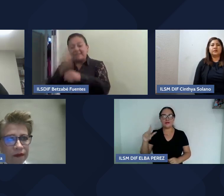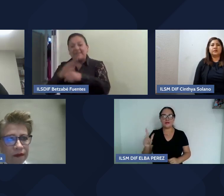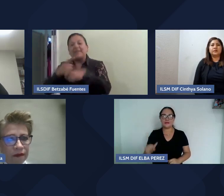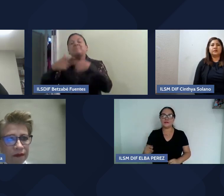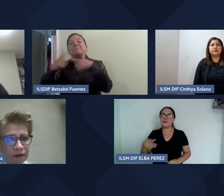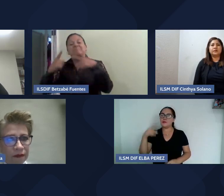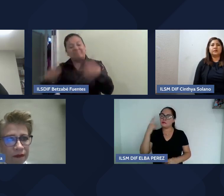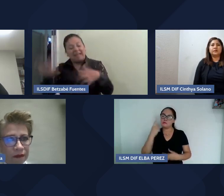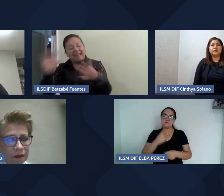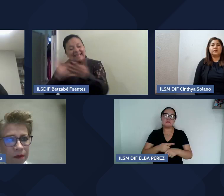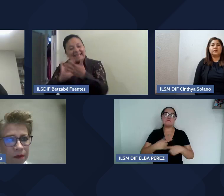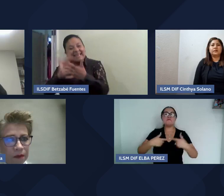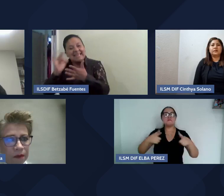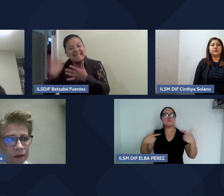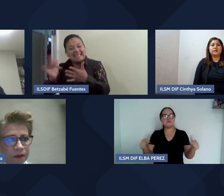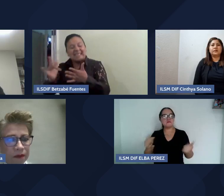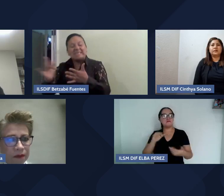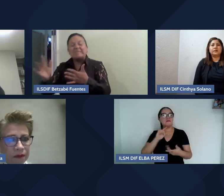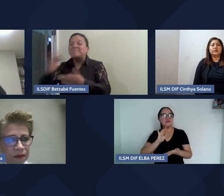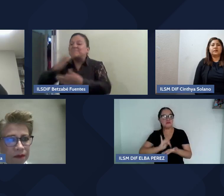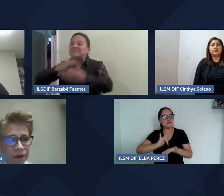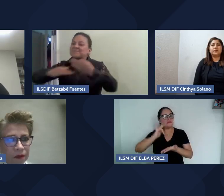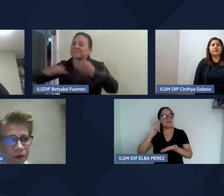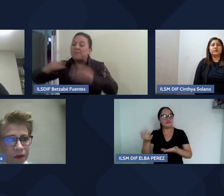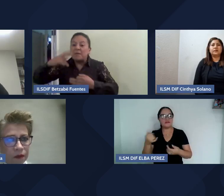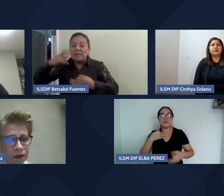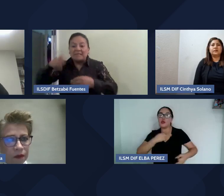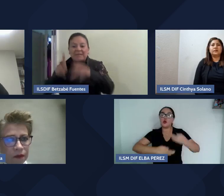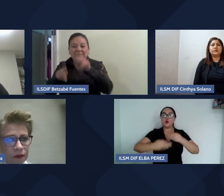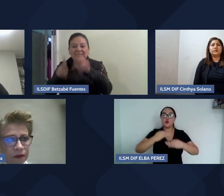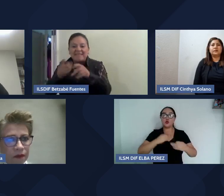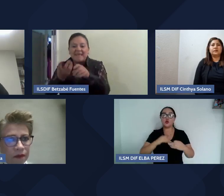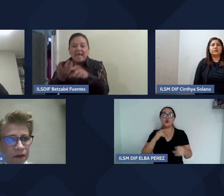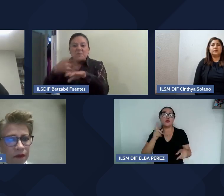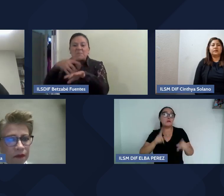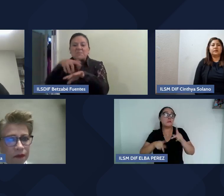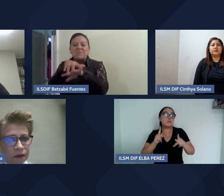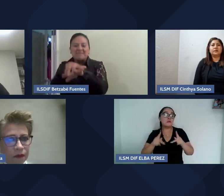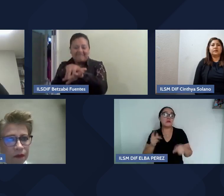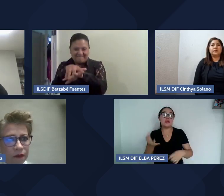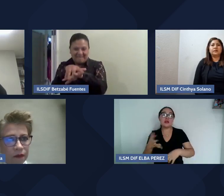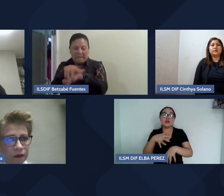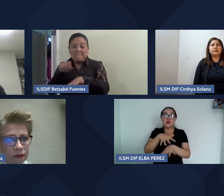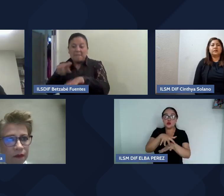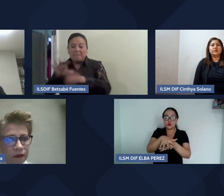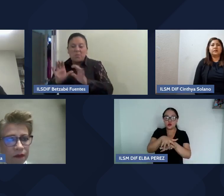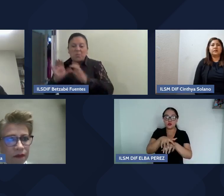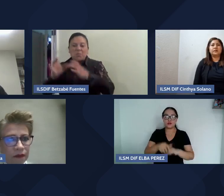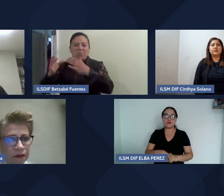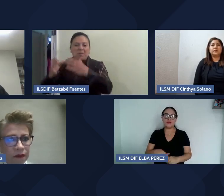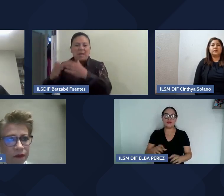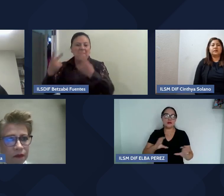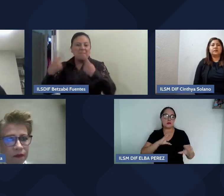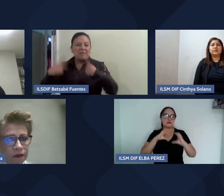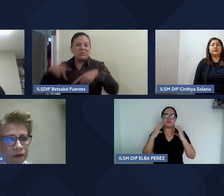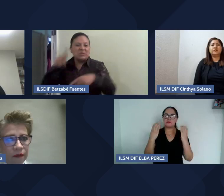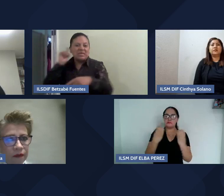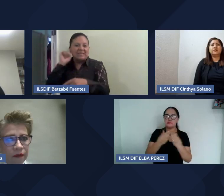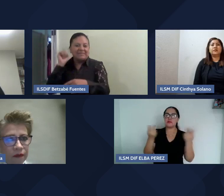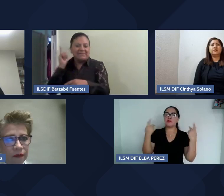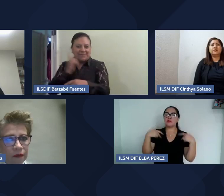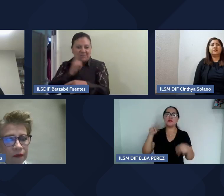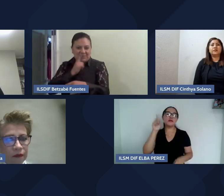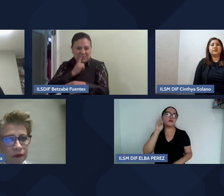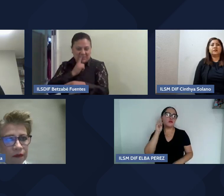más incluyente y bueno, pues con lo cual podemos llegar también a la comunidad sorda. Así que bienvenidísimas. En esta primera